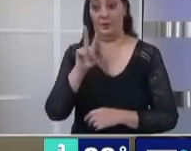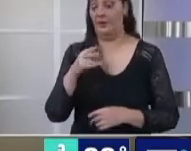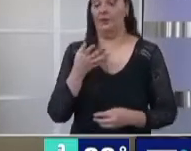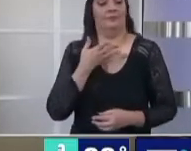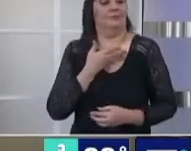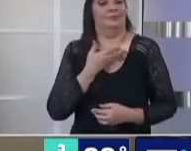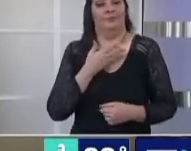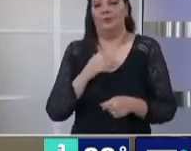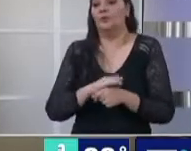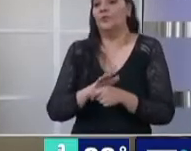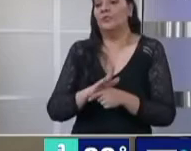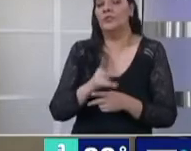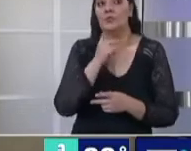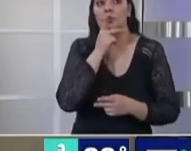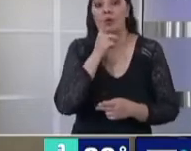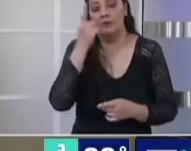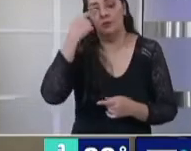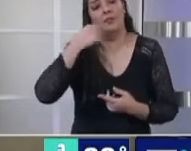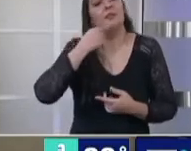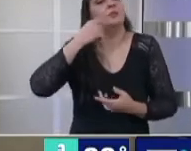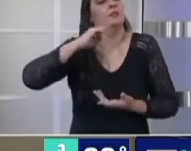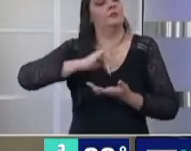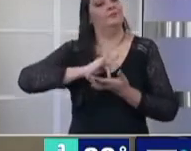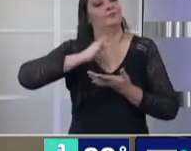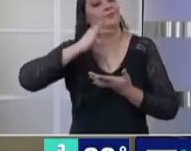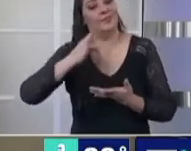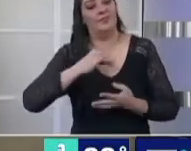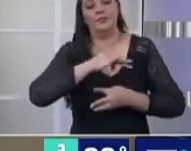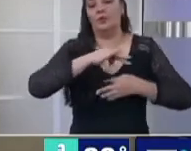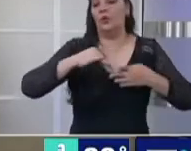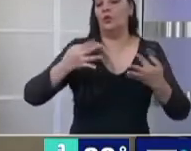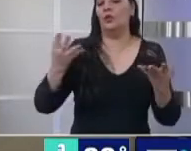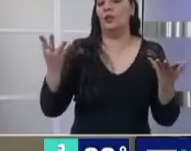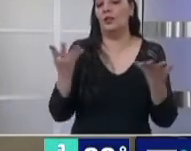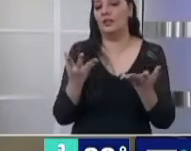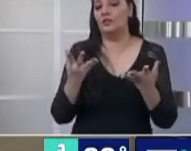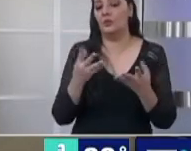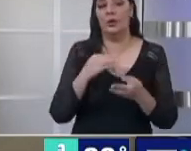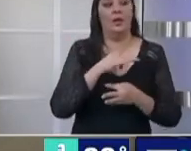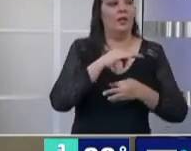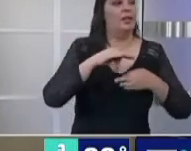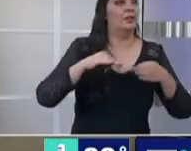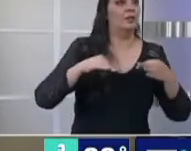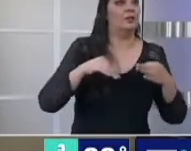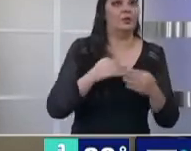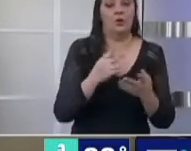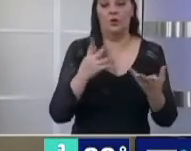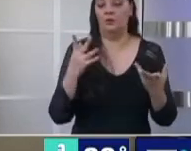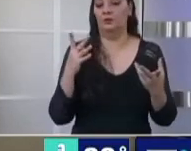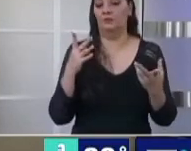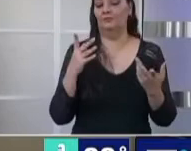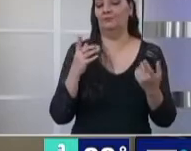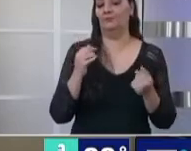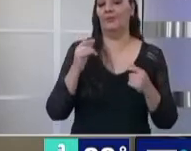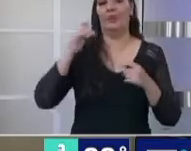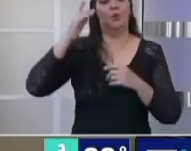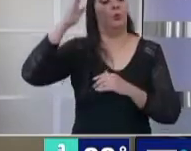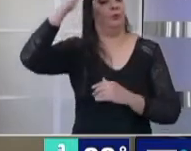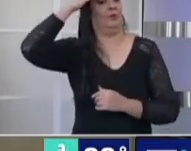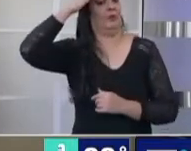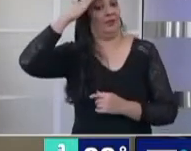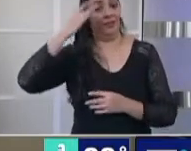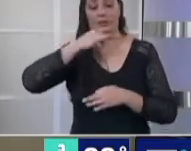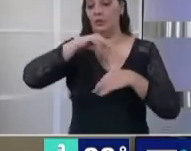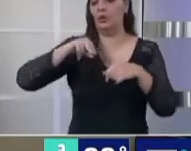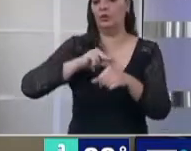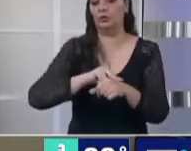palabras suficientes para agradecer lo que ha hecho usted encabezando todo un ejército de batas blancas. Hoy en su día